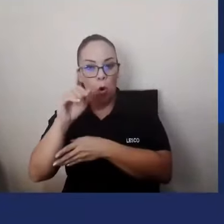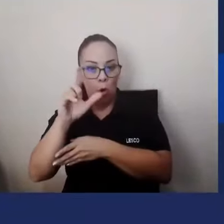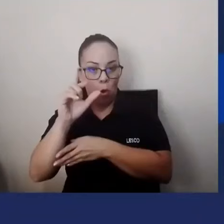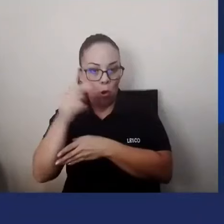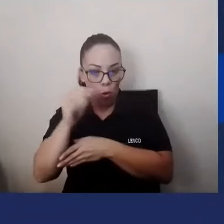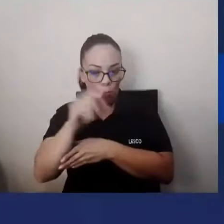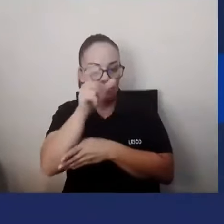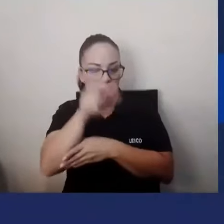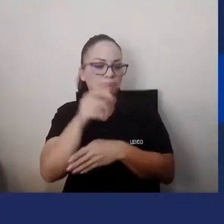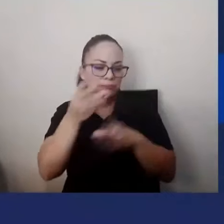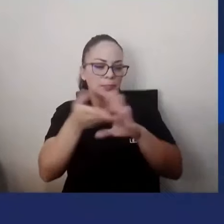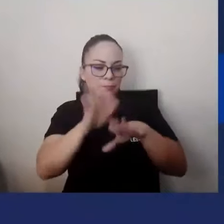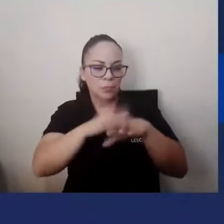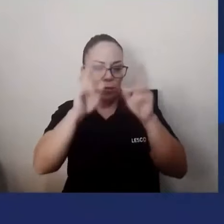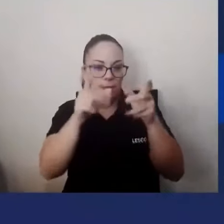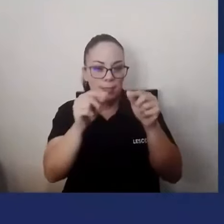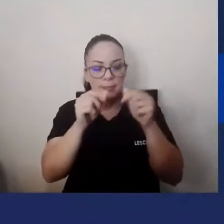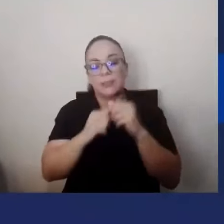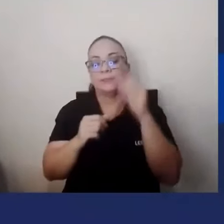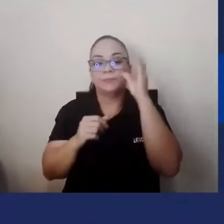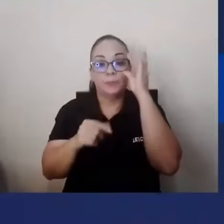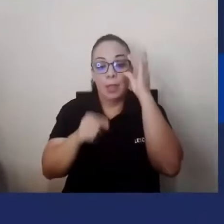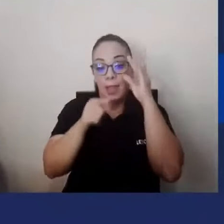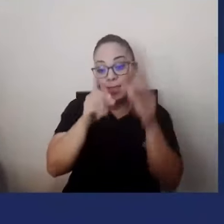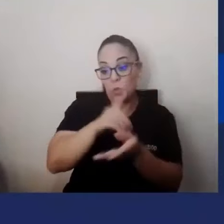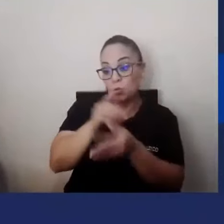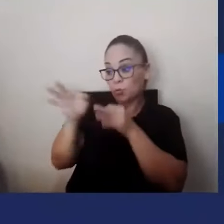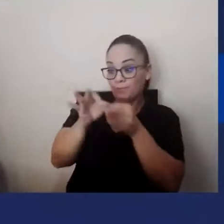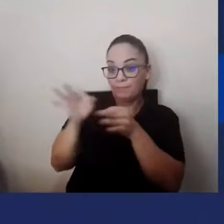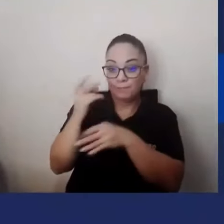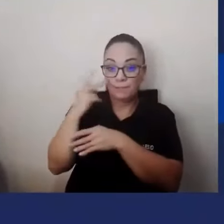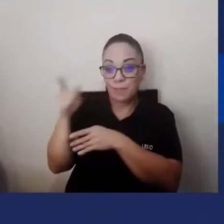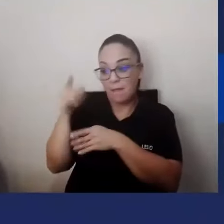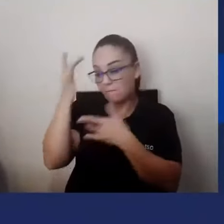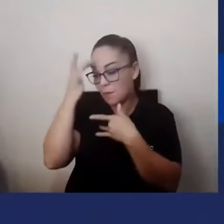estado del desarrollo de esta enfermedad,